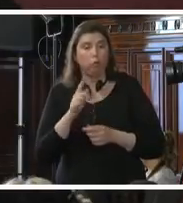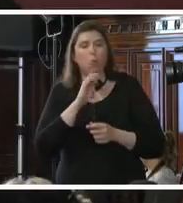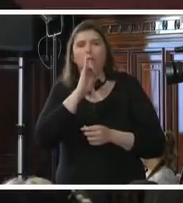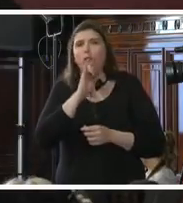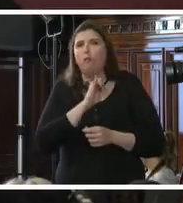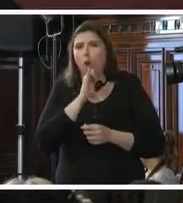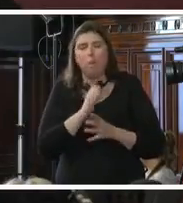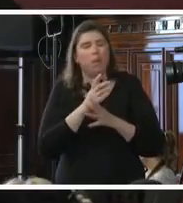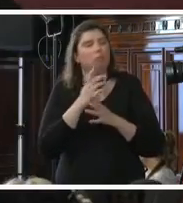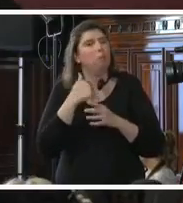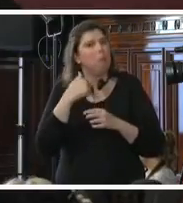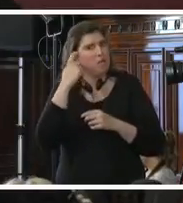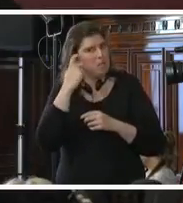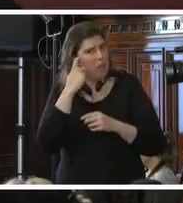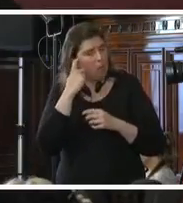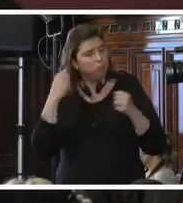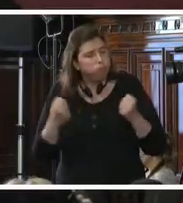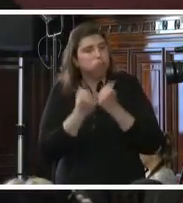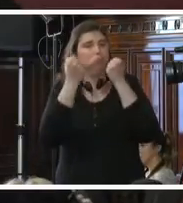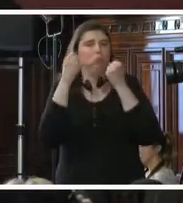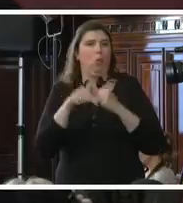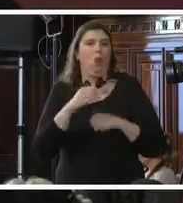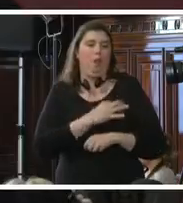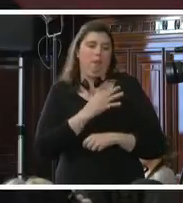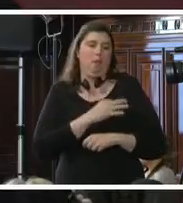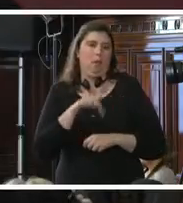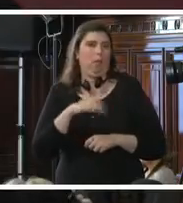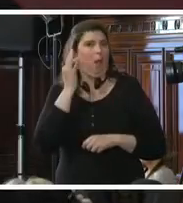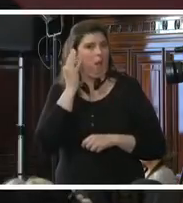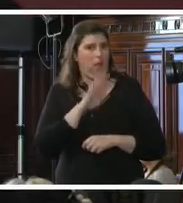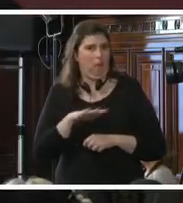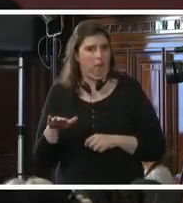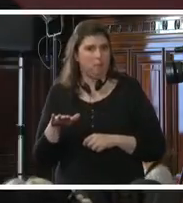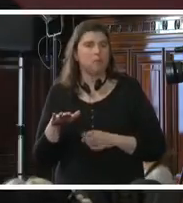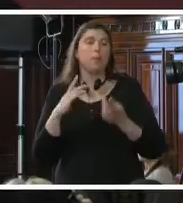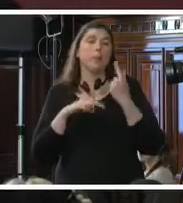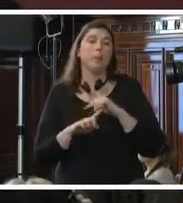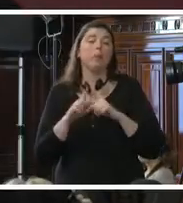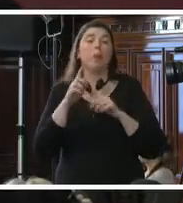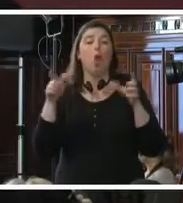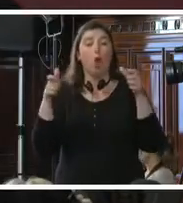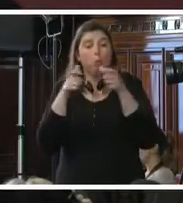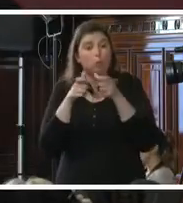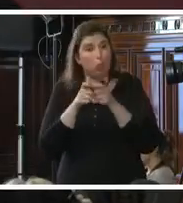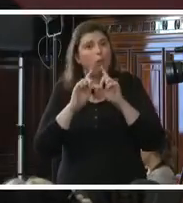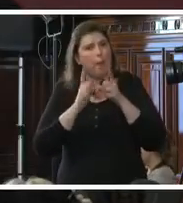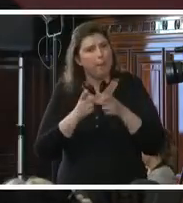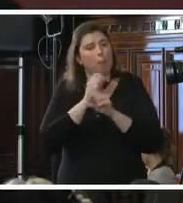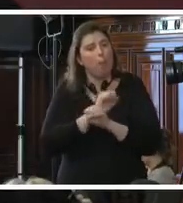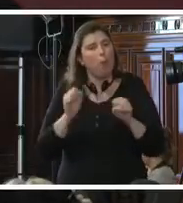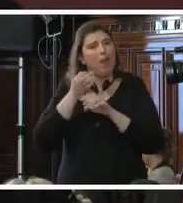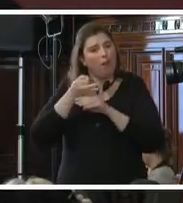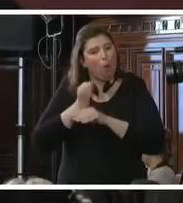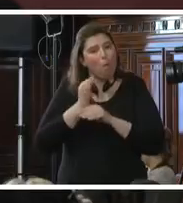enorme impacto en la vida de estas niñas. También quisiéramos solicitar que la Comisión recomiende a los estados,